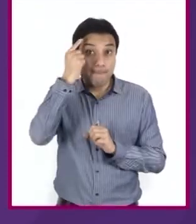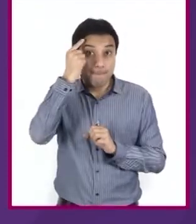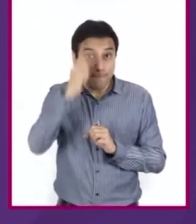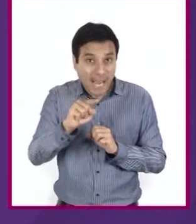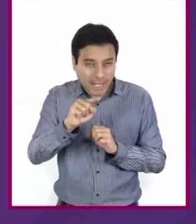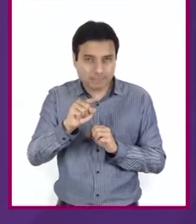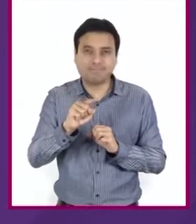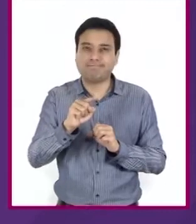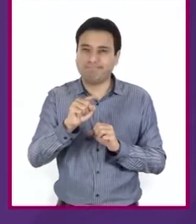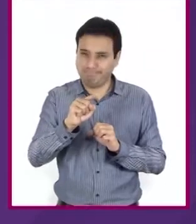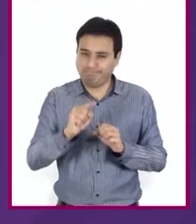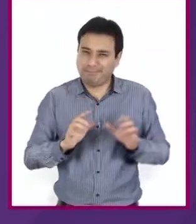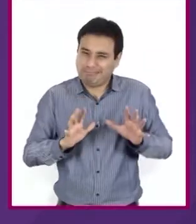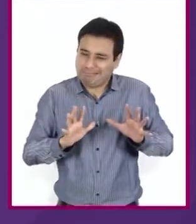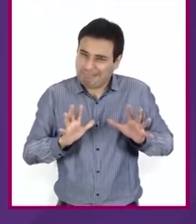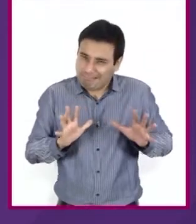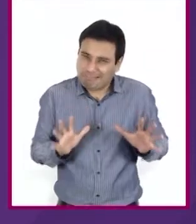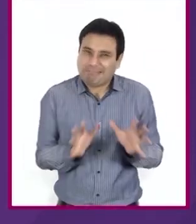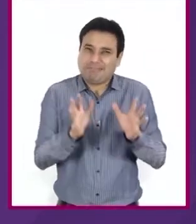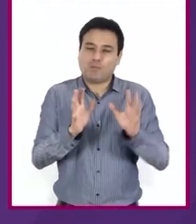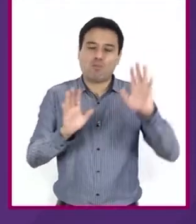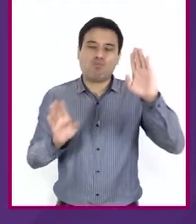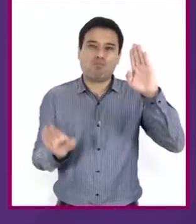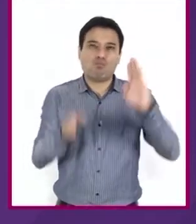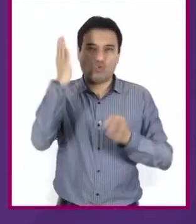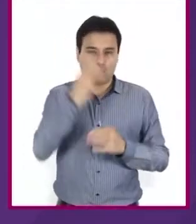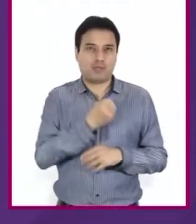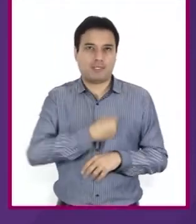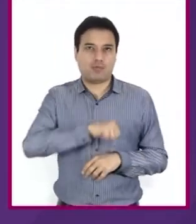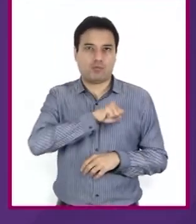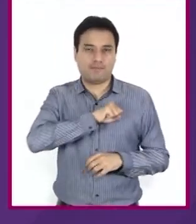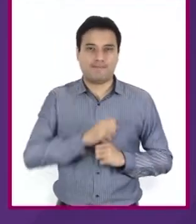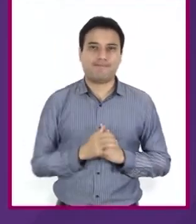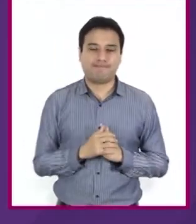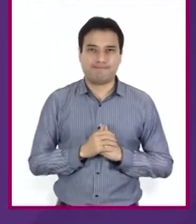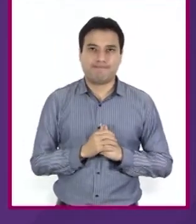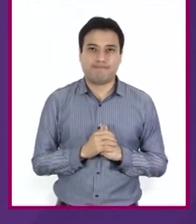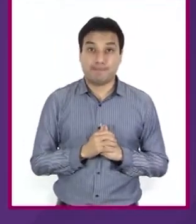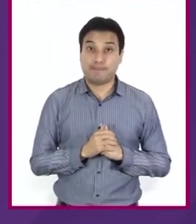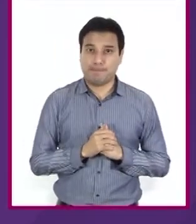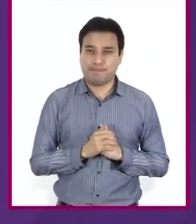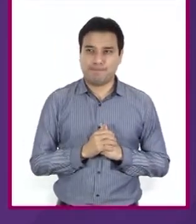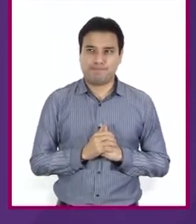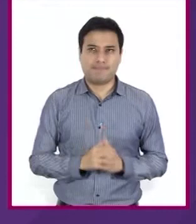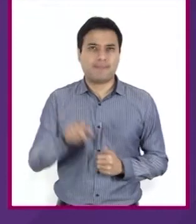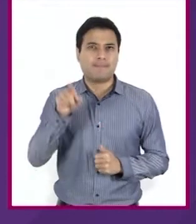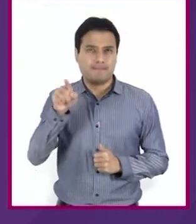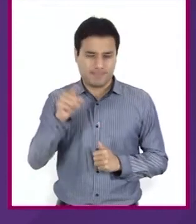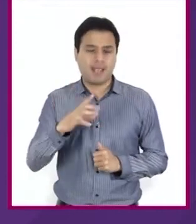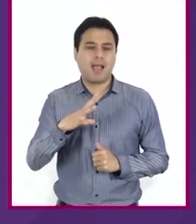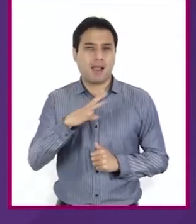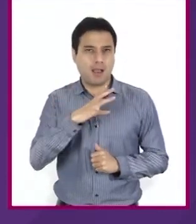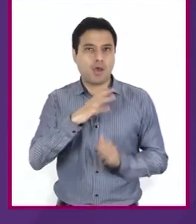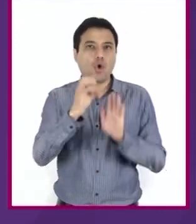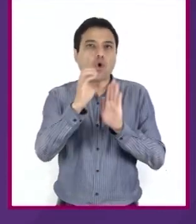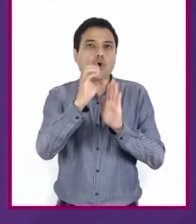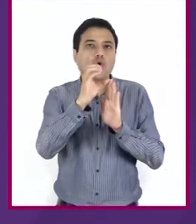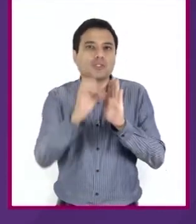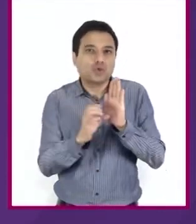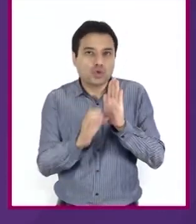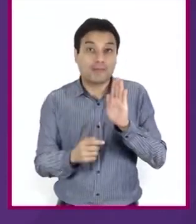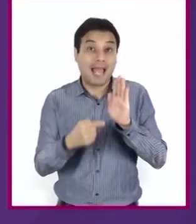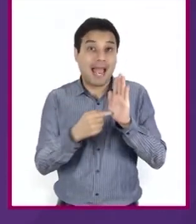e intervención a nivel mundial en la salud, definida en su constitución como un estado de